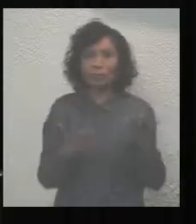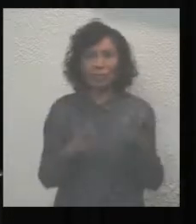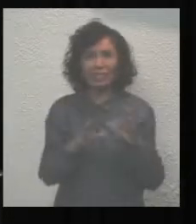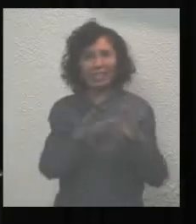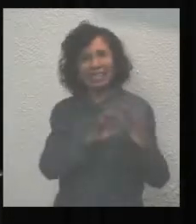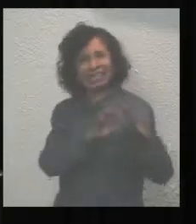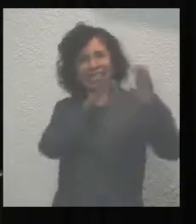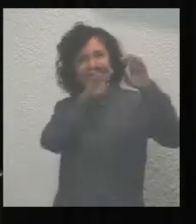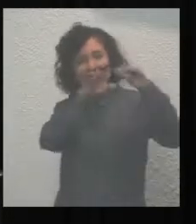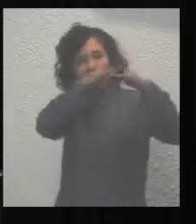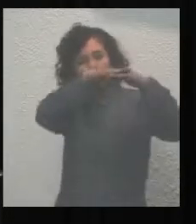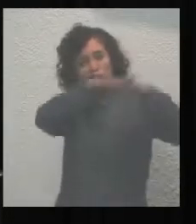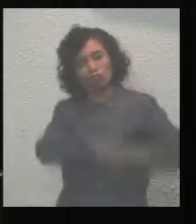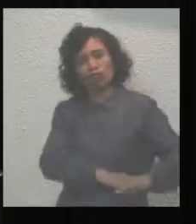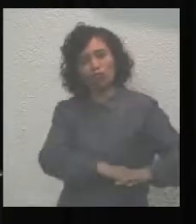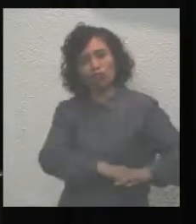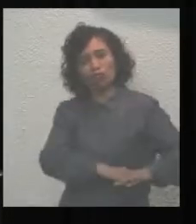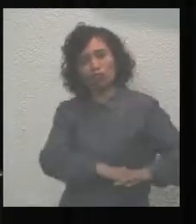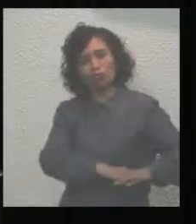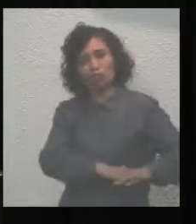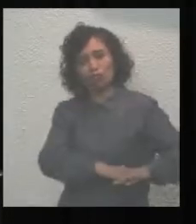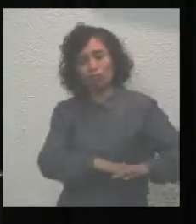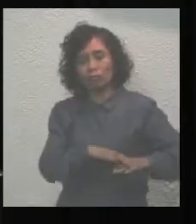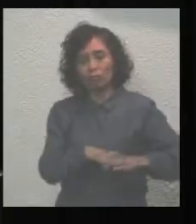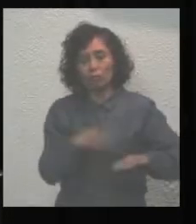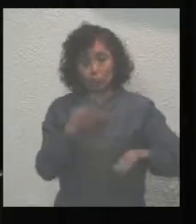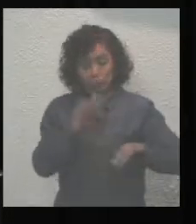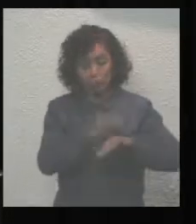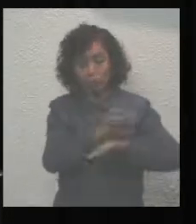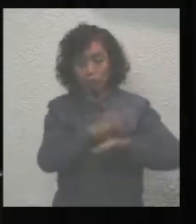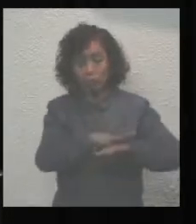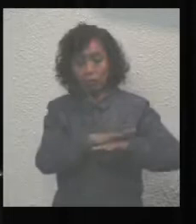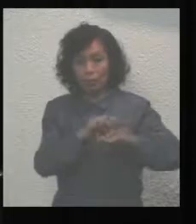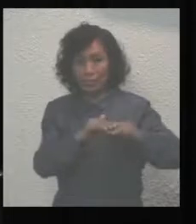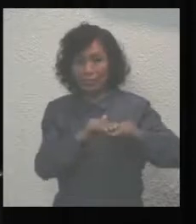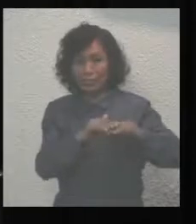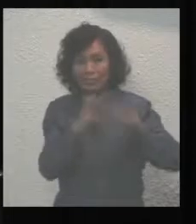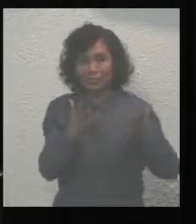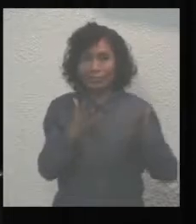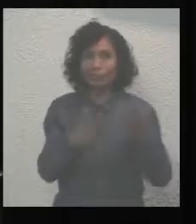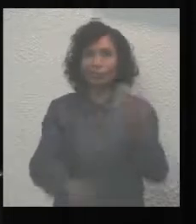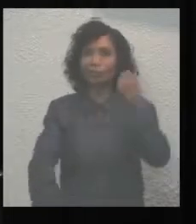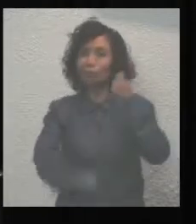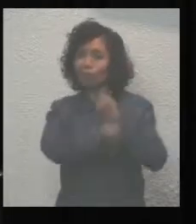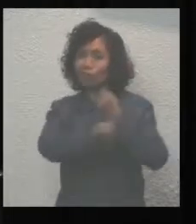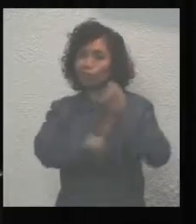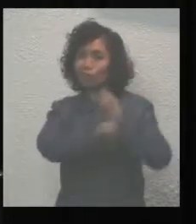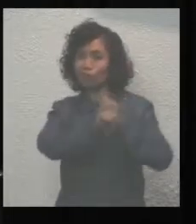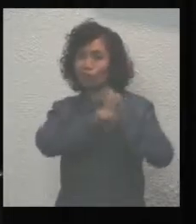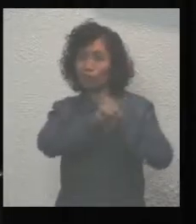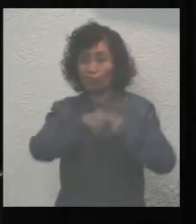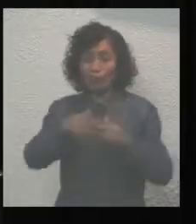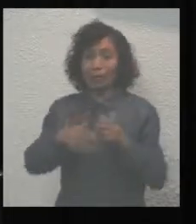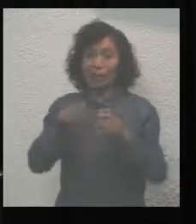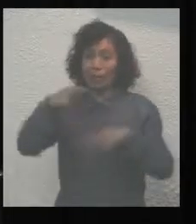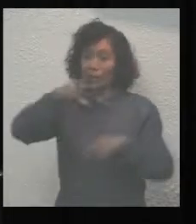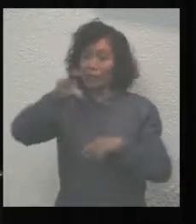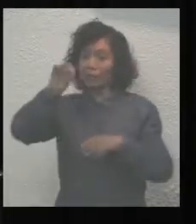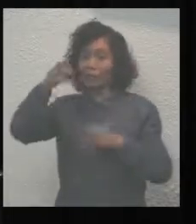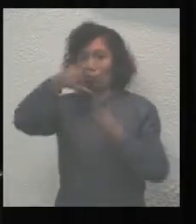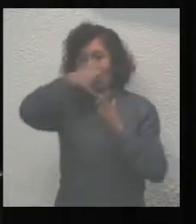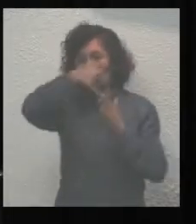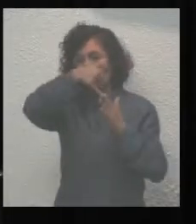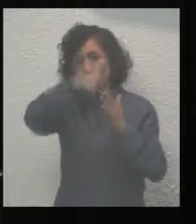monstruos que han sido creados al amparo del Estado y que generaron un oligopolio que hunde a Quintana Roo en un constante